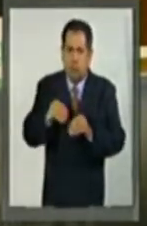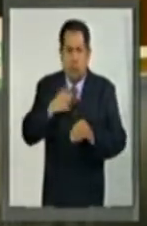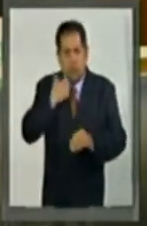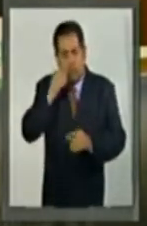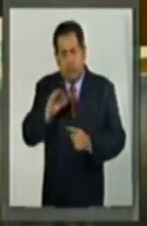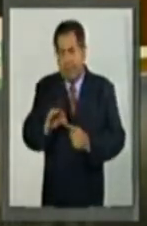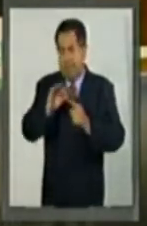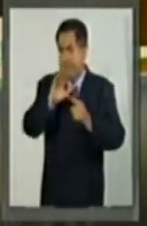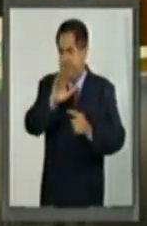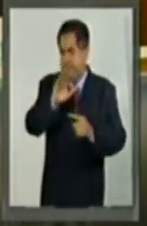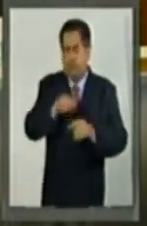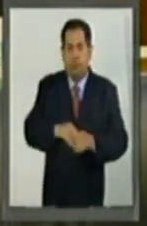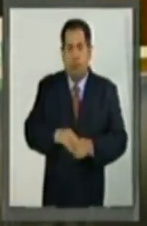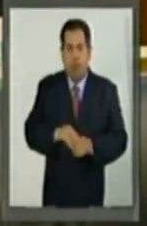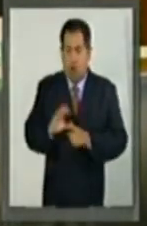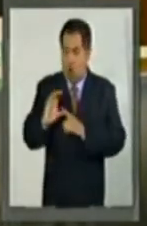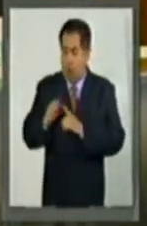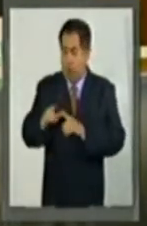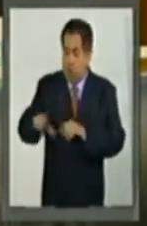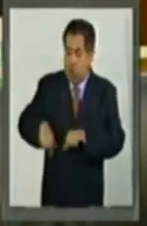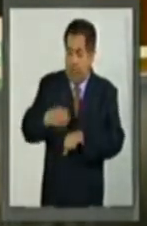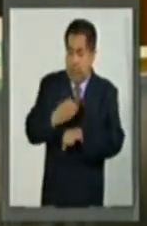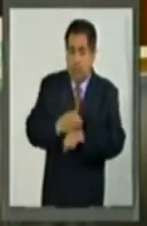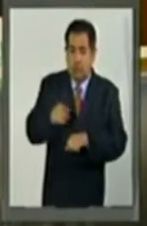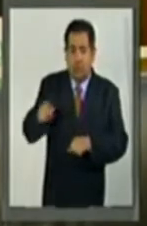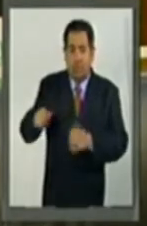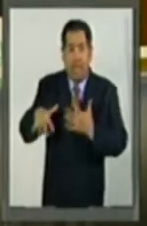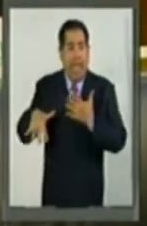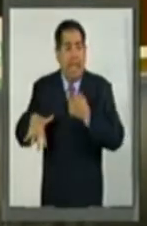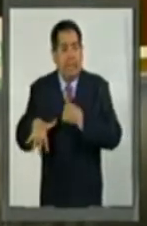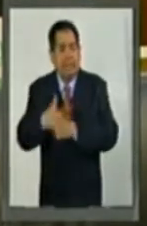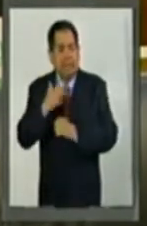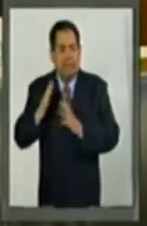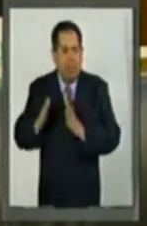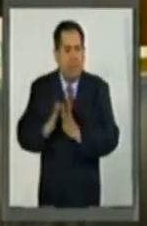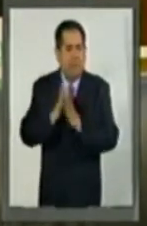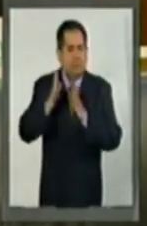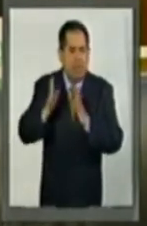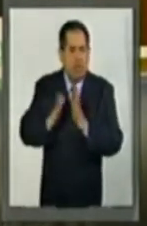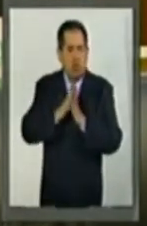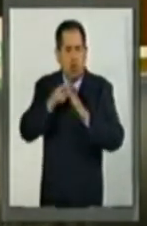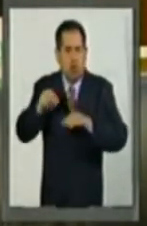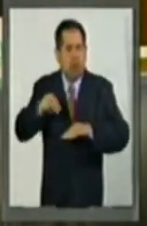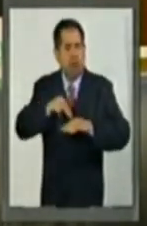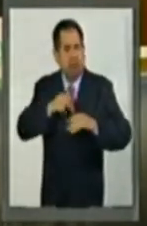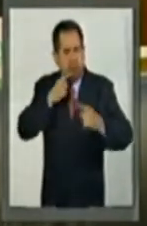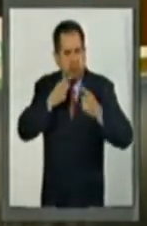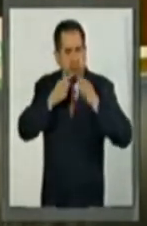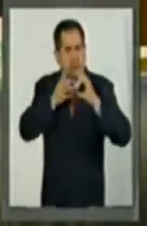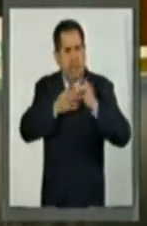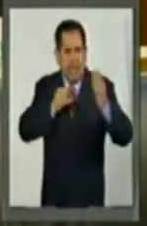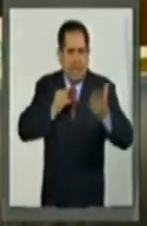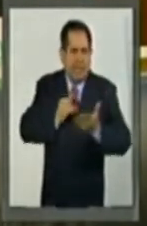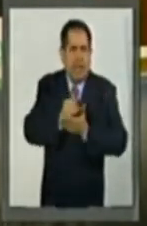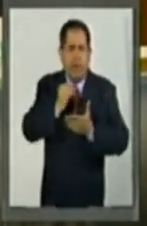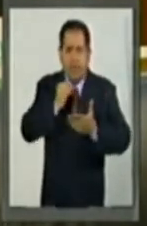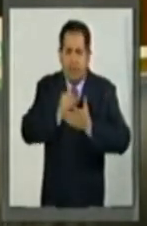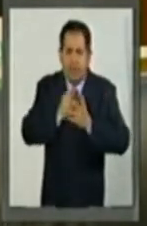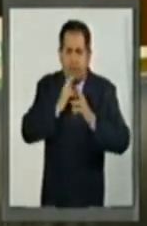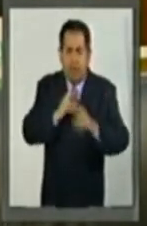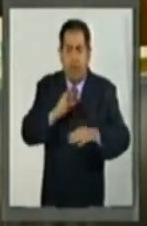que la Comisión de Gobernación tuvo 15 intervenciones en el Pleno en discusión de dictámenes, más